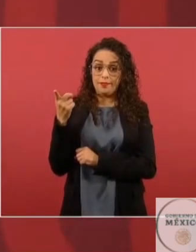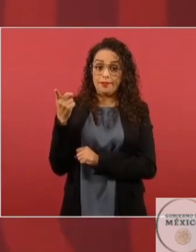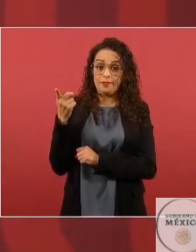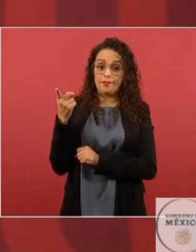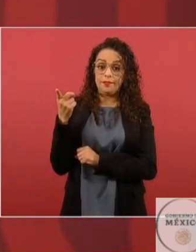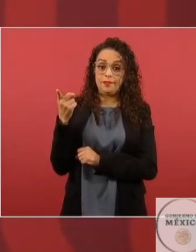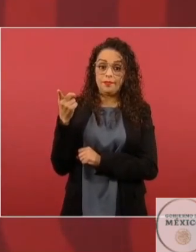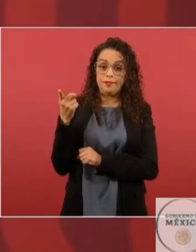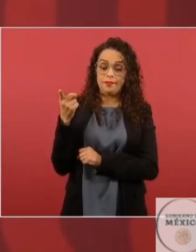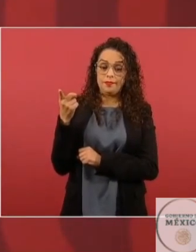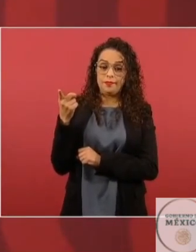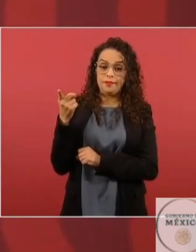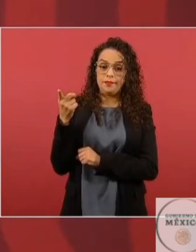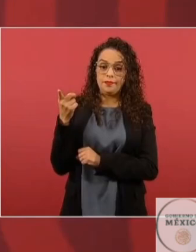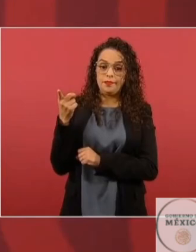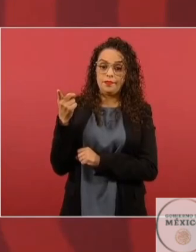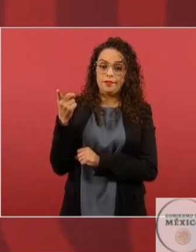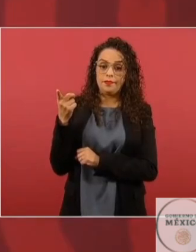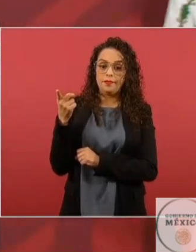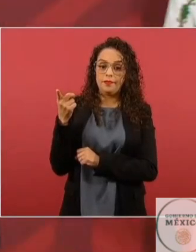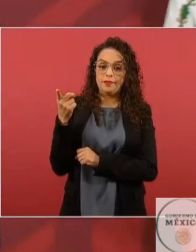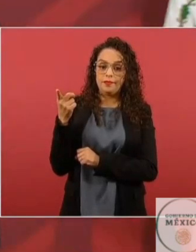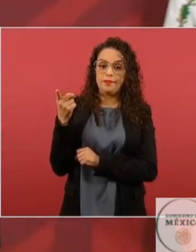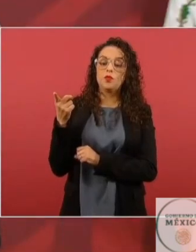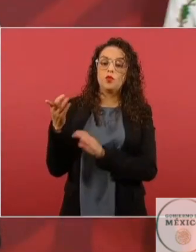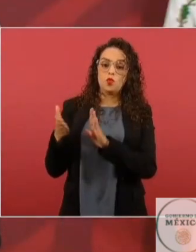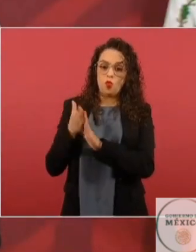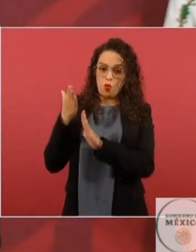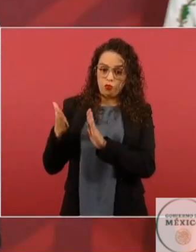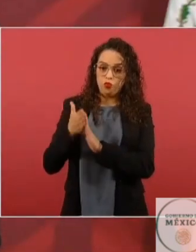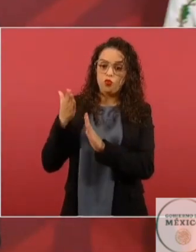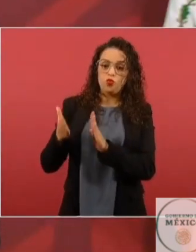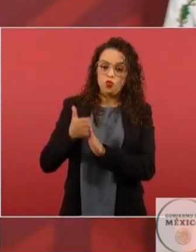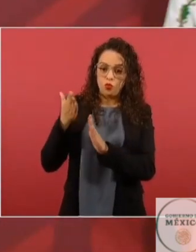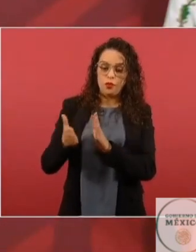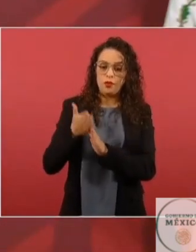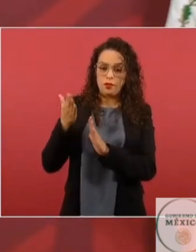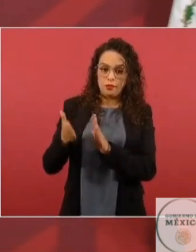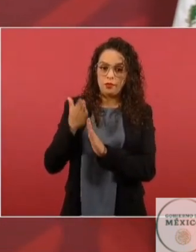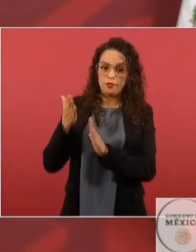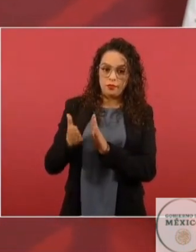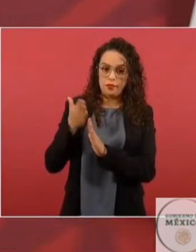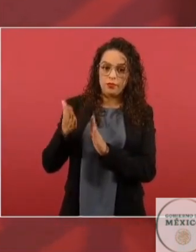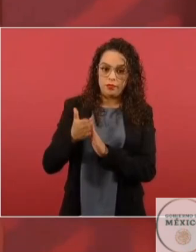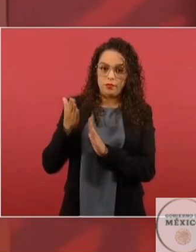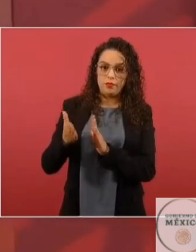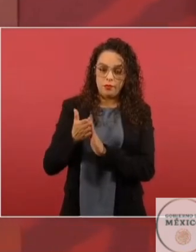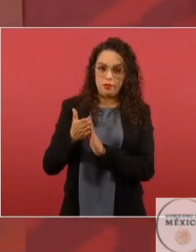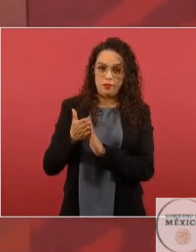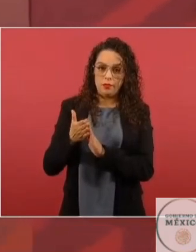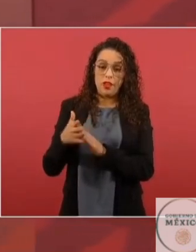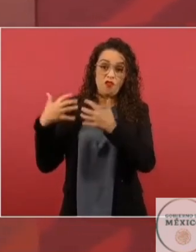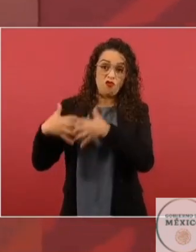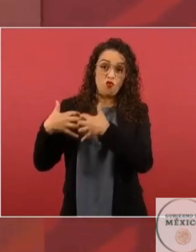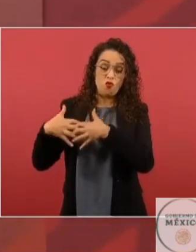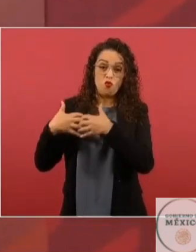vacantes para médicos especialistas. Hizo una convocatoria, solo el 22%